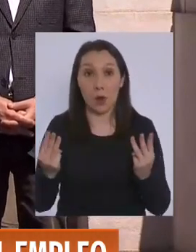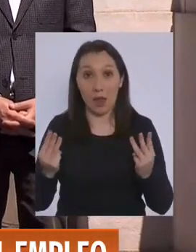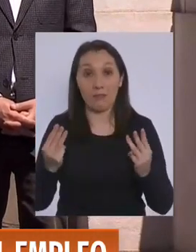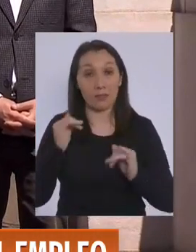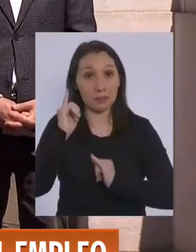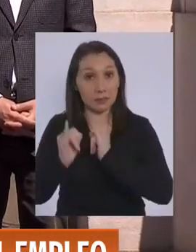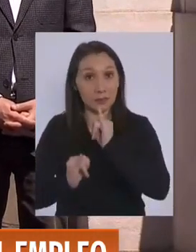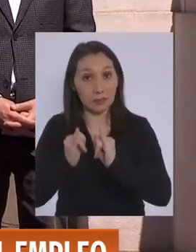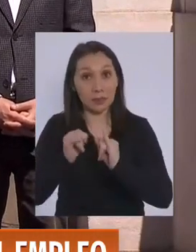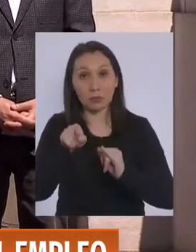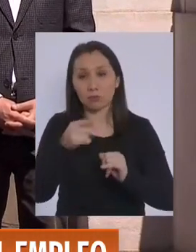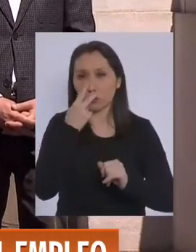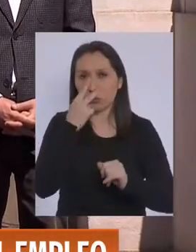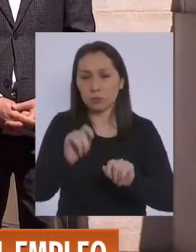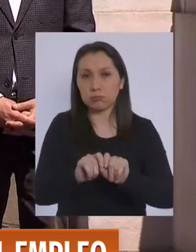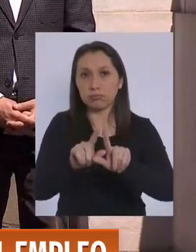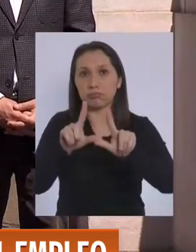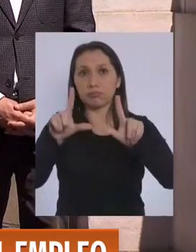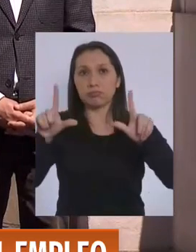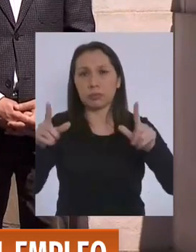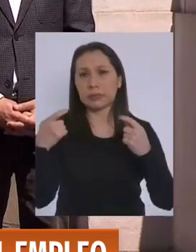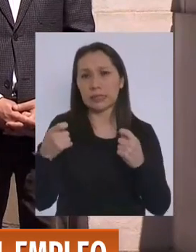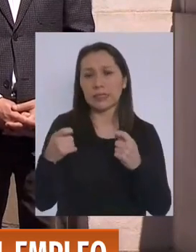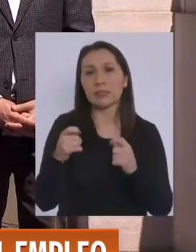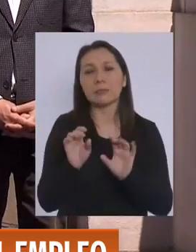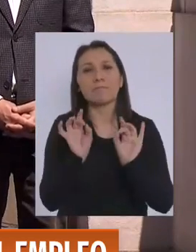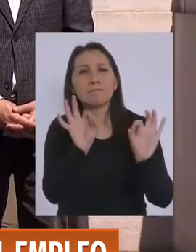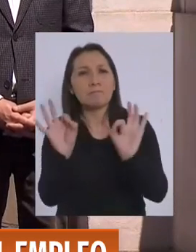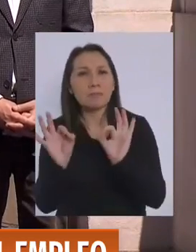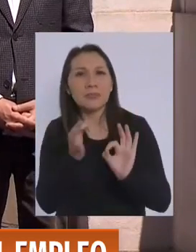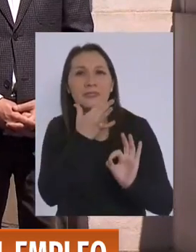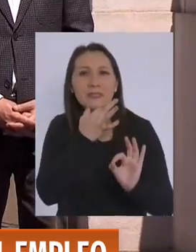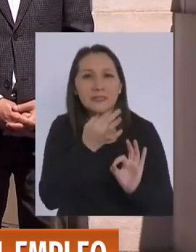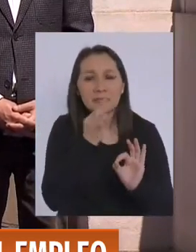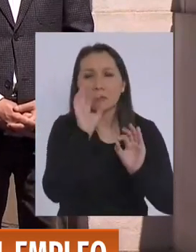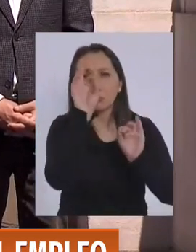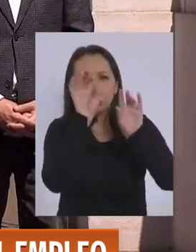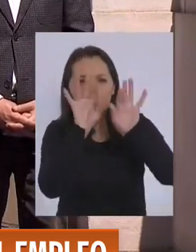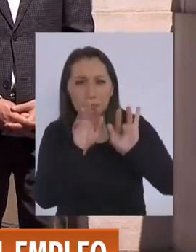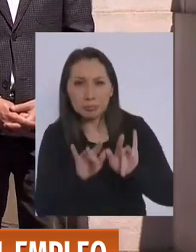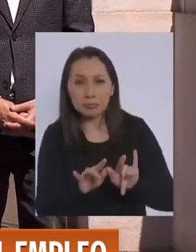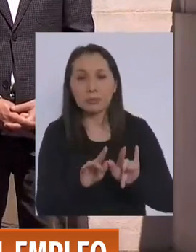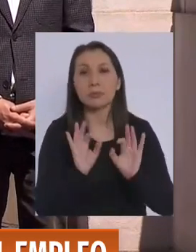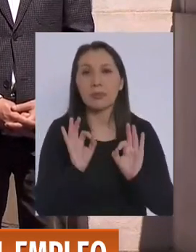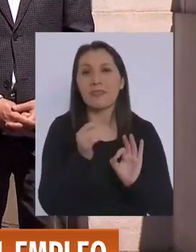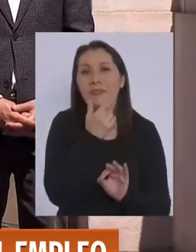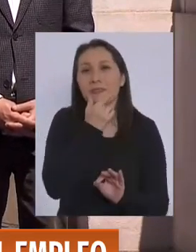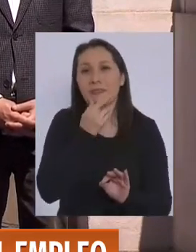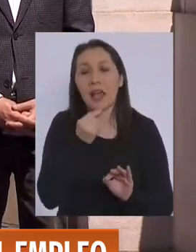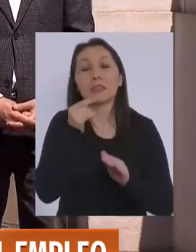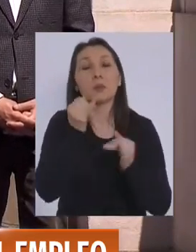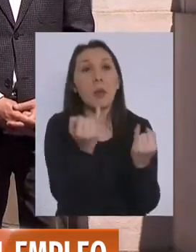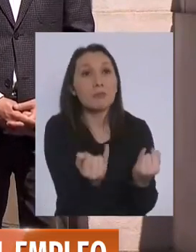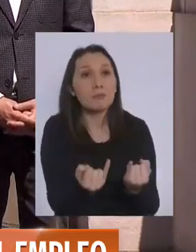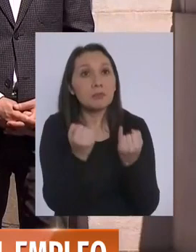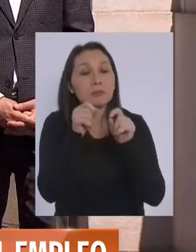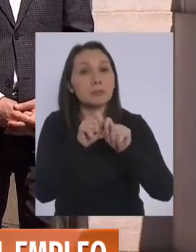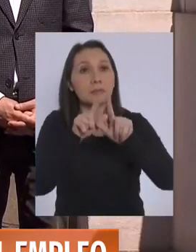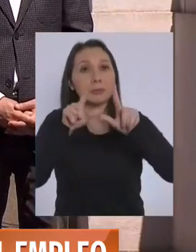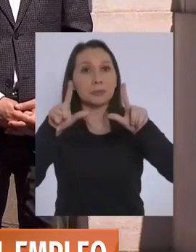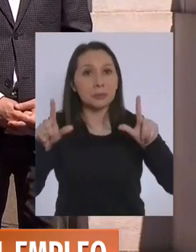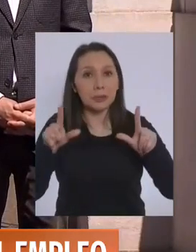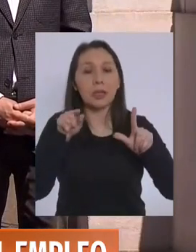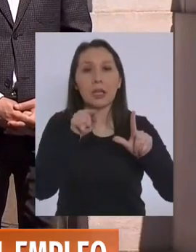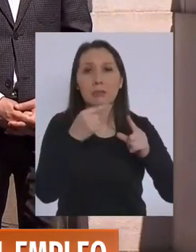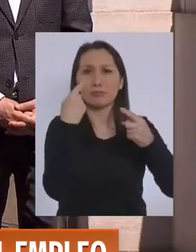una plataforma que, tal como señala el ministro, tratamos de que fuera lo más amigable, lo más sencilla, lo más fácil de acceso, y contiene una